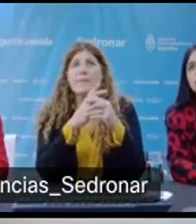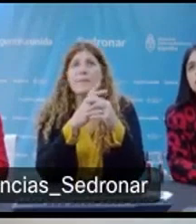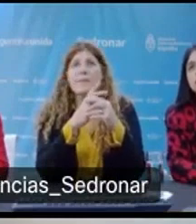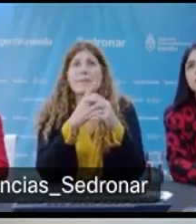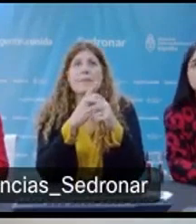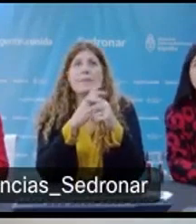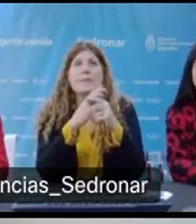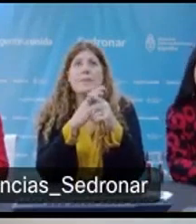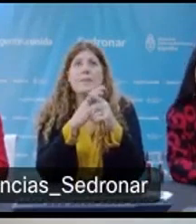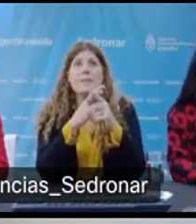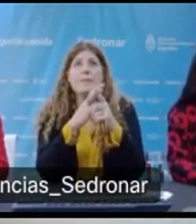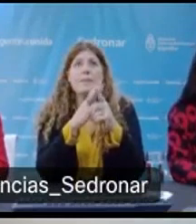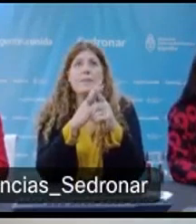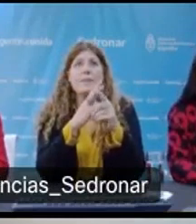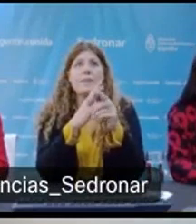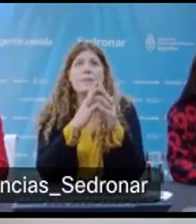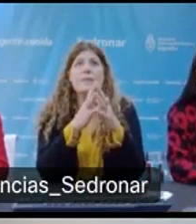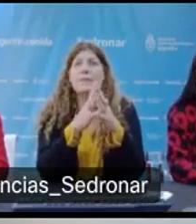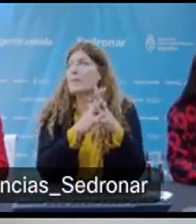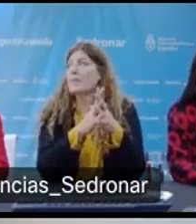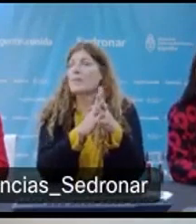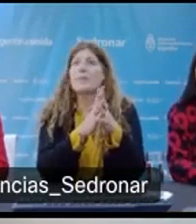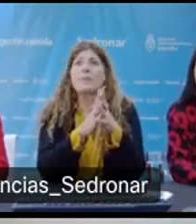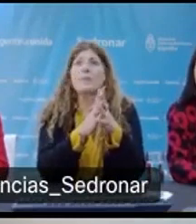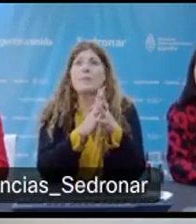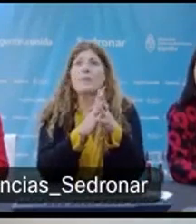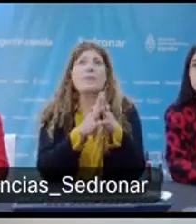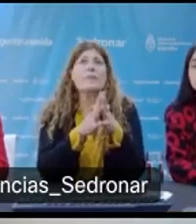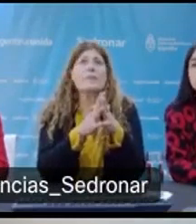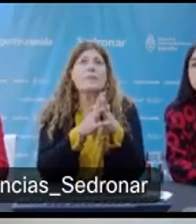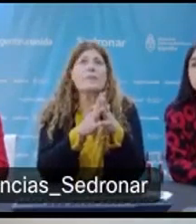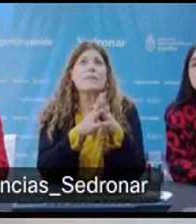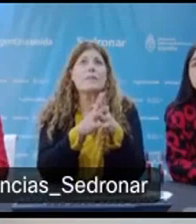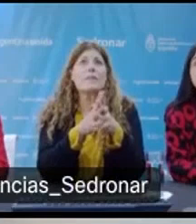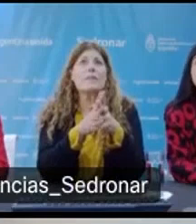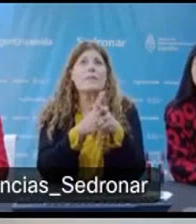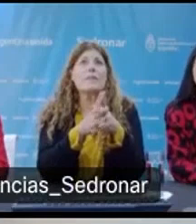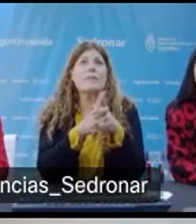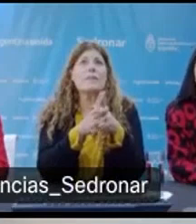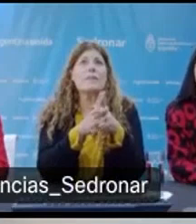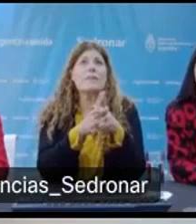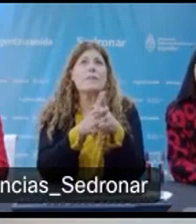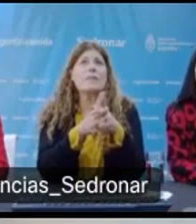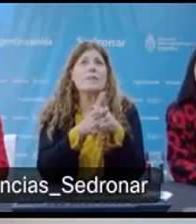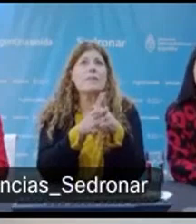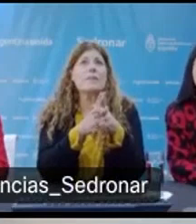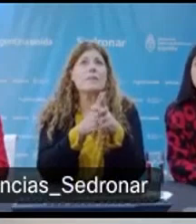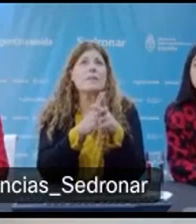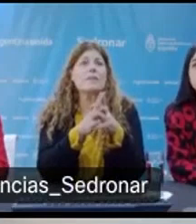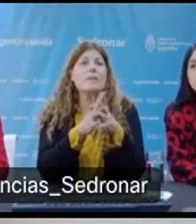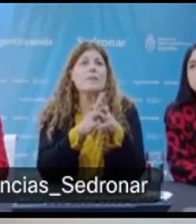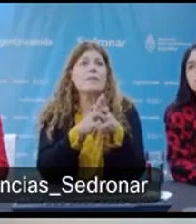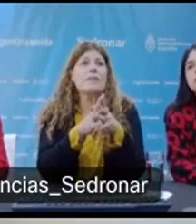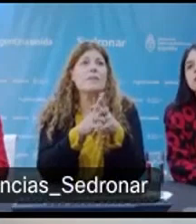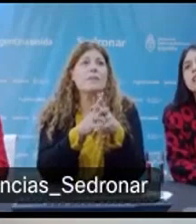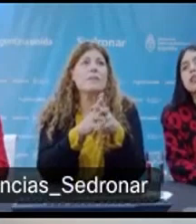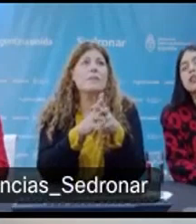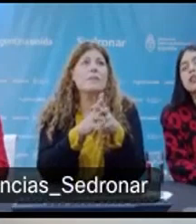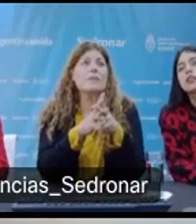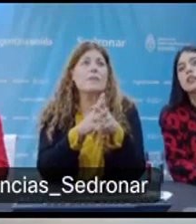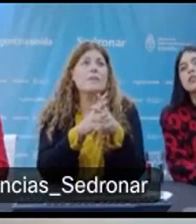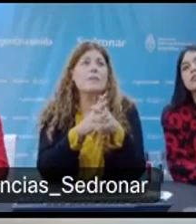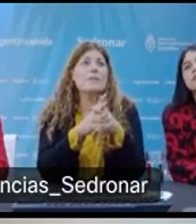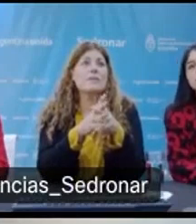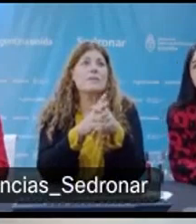universidades presentes y les agradecemos por estar acá. Y también es importante